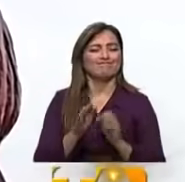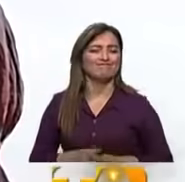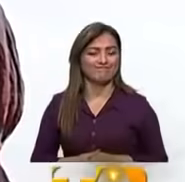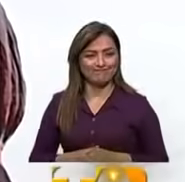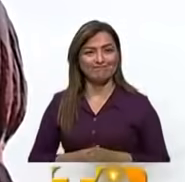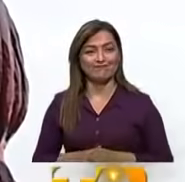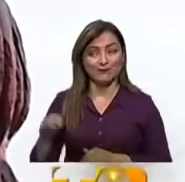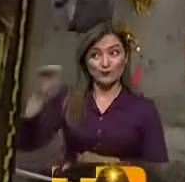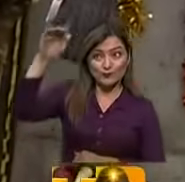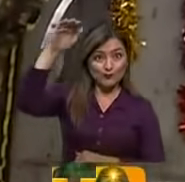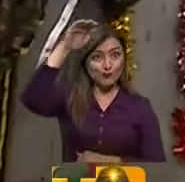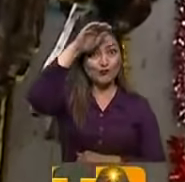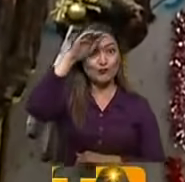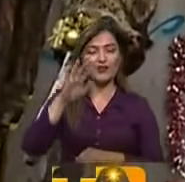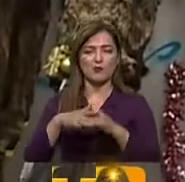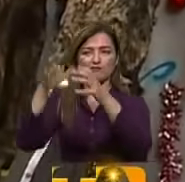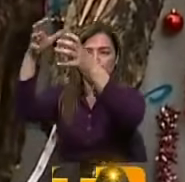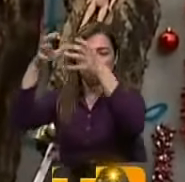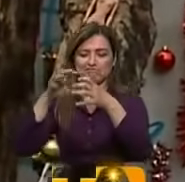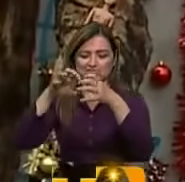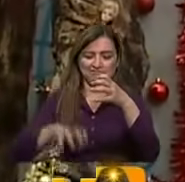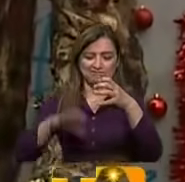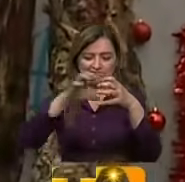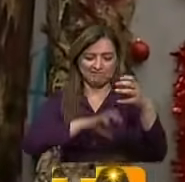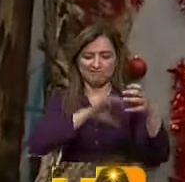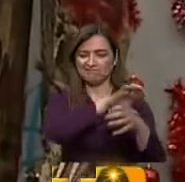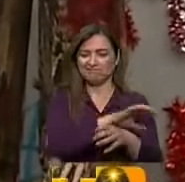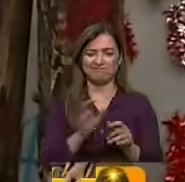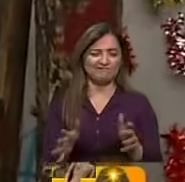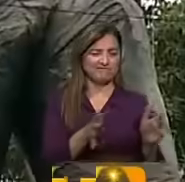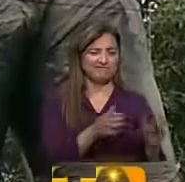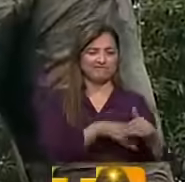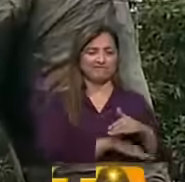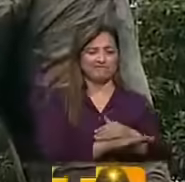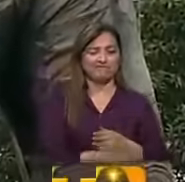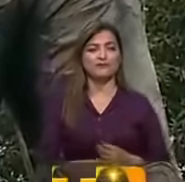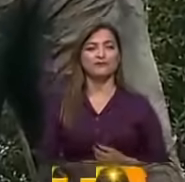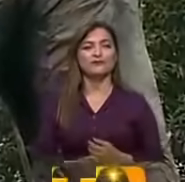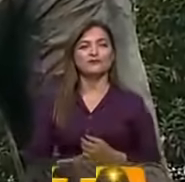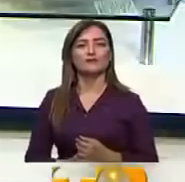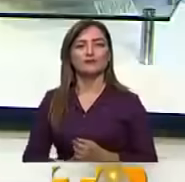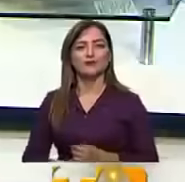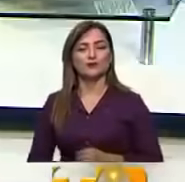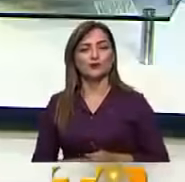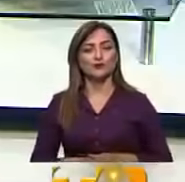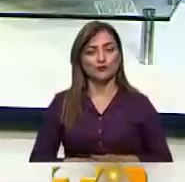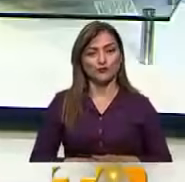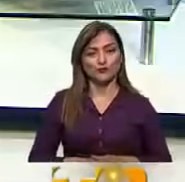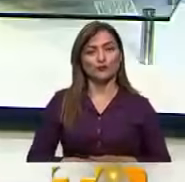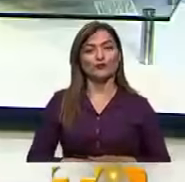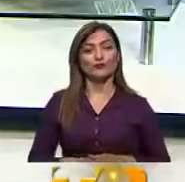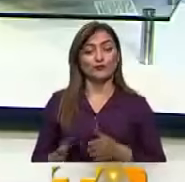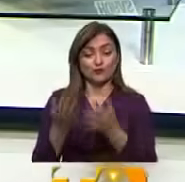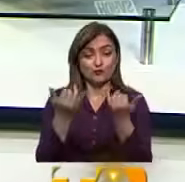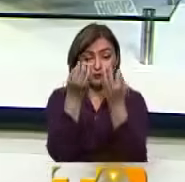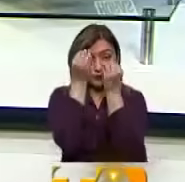caso de los gigantes de papel, serán desmantelados por los artesanos. Paul Tutibén, 24 horas. Y ahora